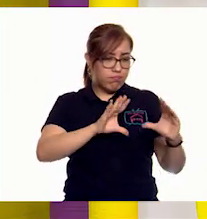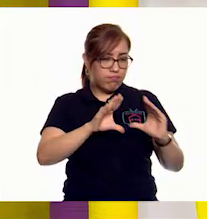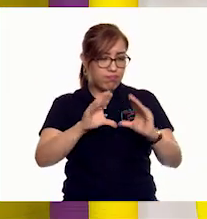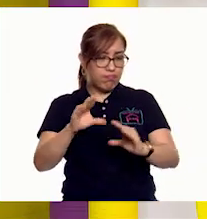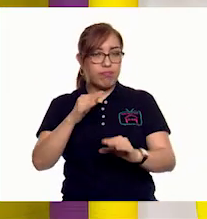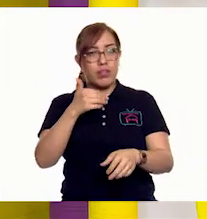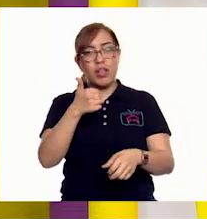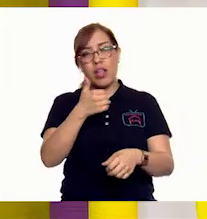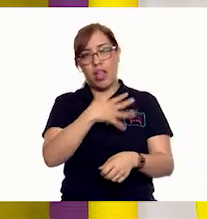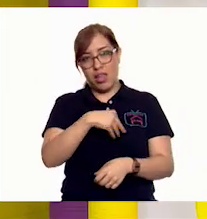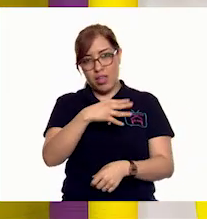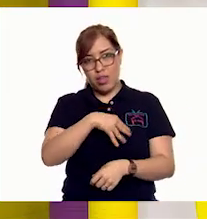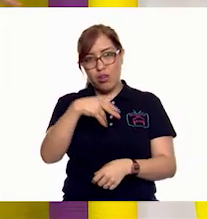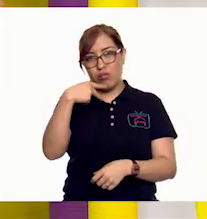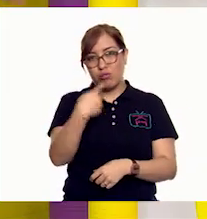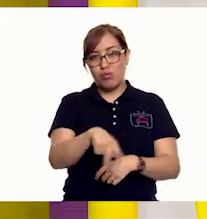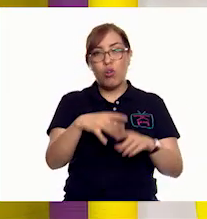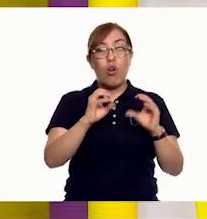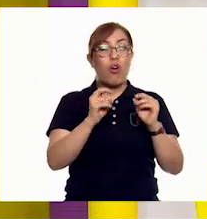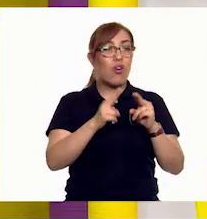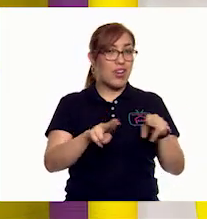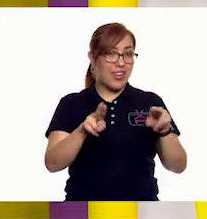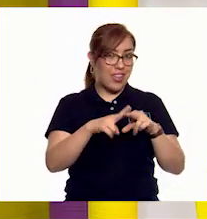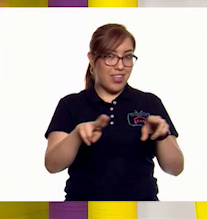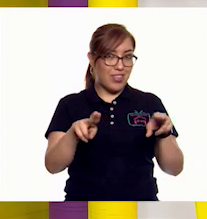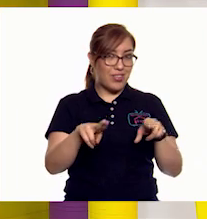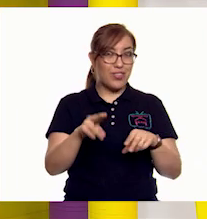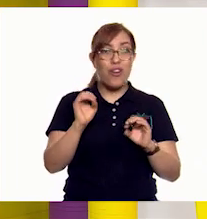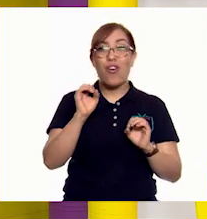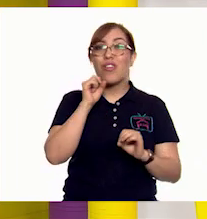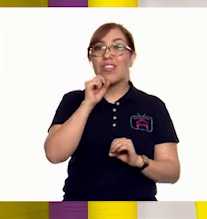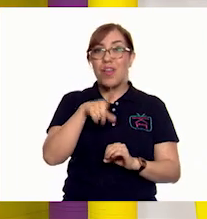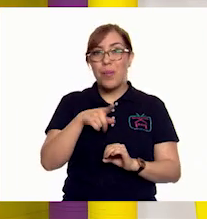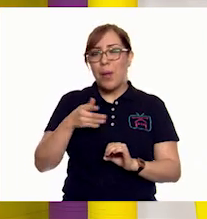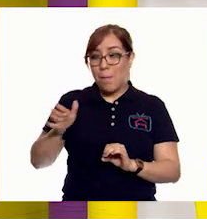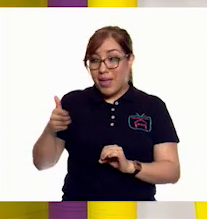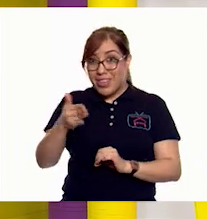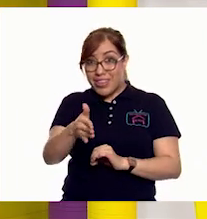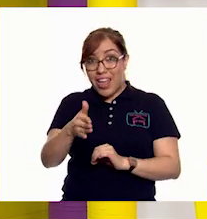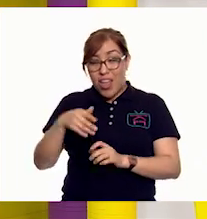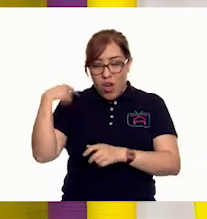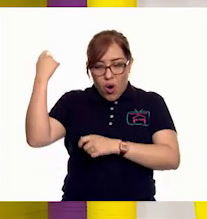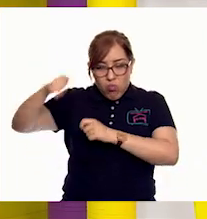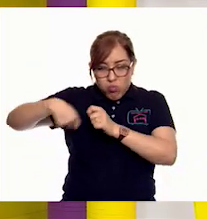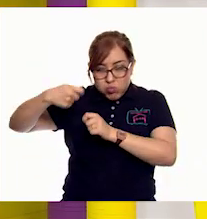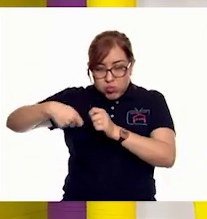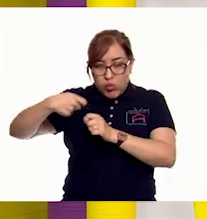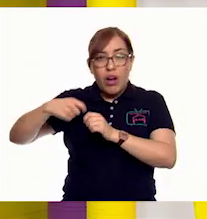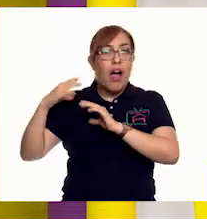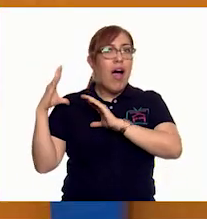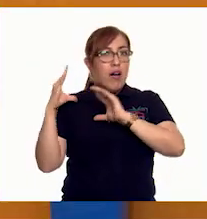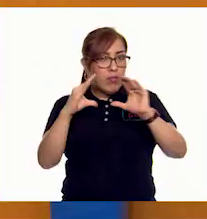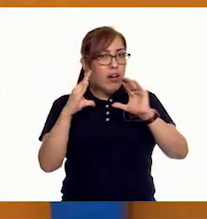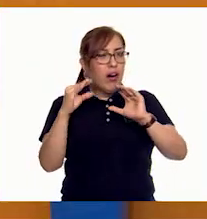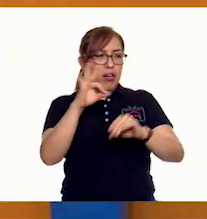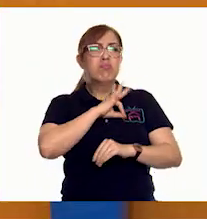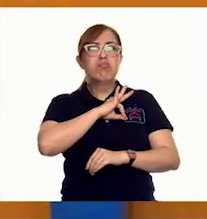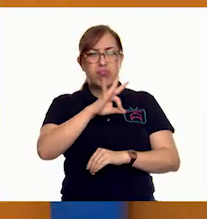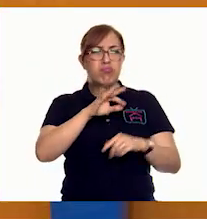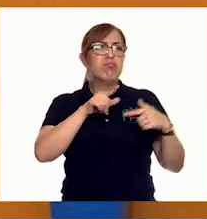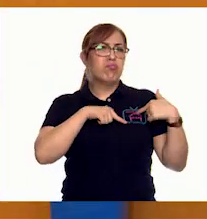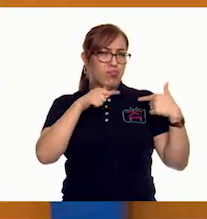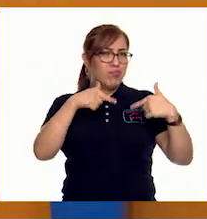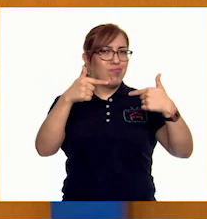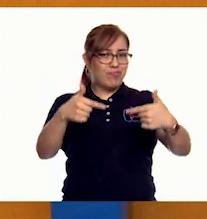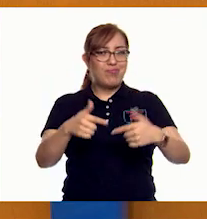Por ejemplo, uh-huh. un pescador también puede enseñarle a sus hijos o a sus nietos cómo se pesca. Sí, como uh-huh. comentamos, son habilidades que nos